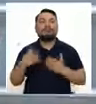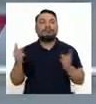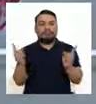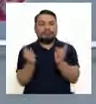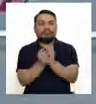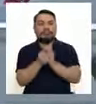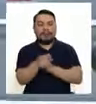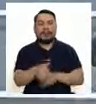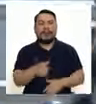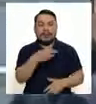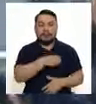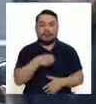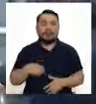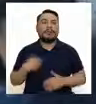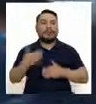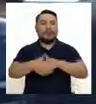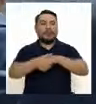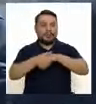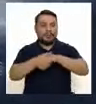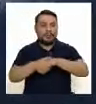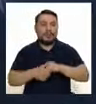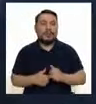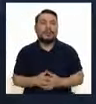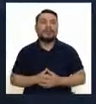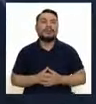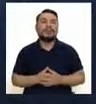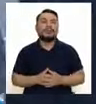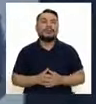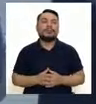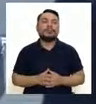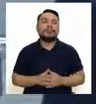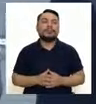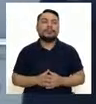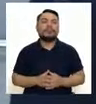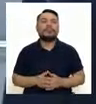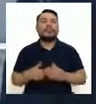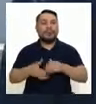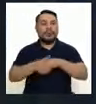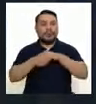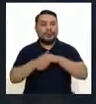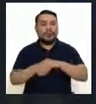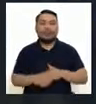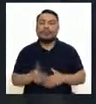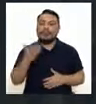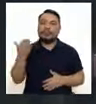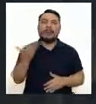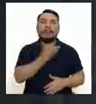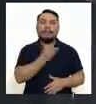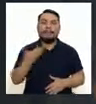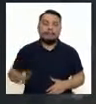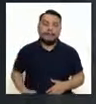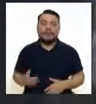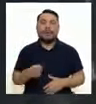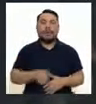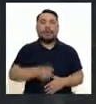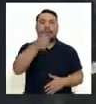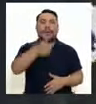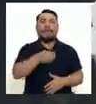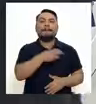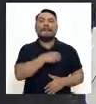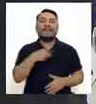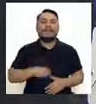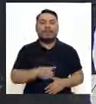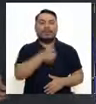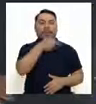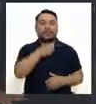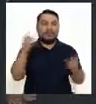encontrarse en un saludo y un recibimiento del presidente del Consejo de